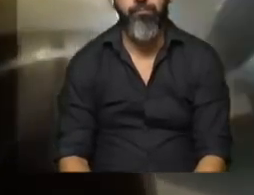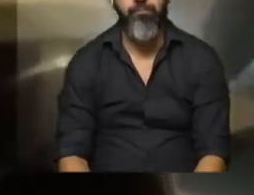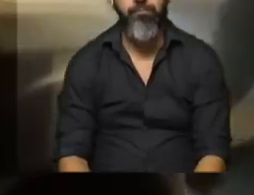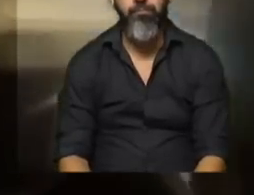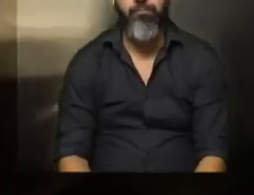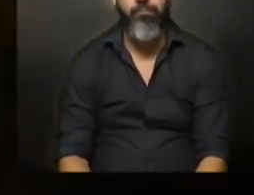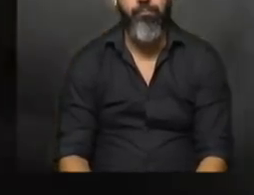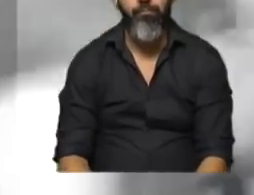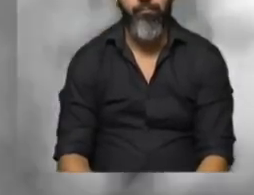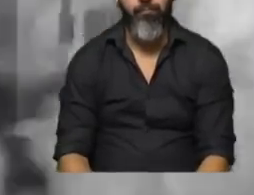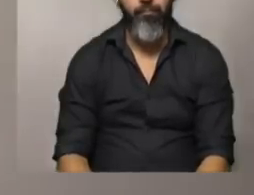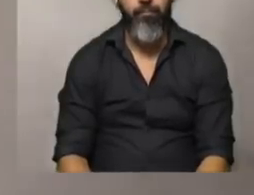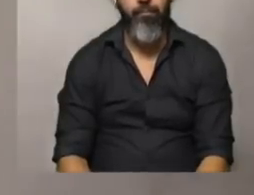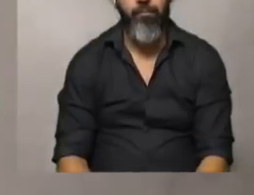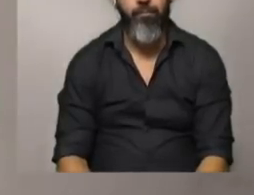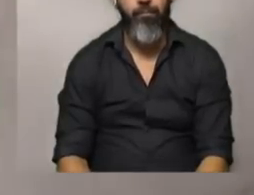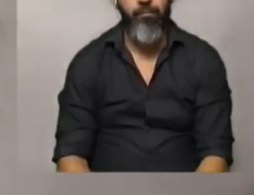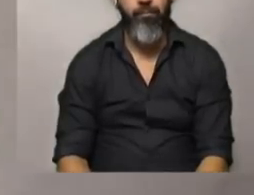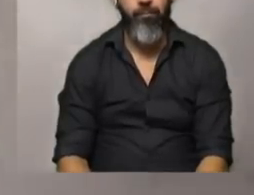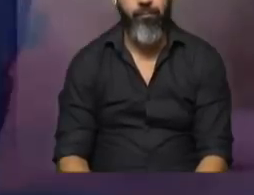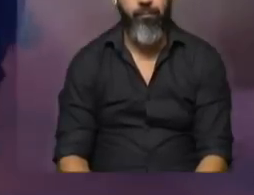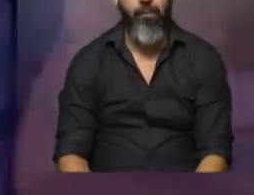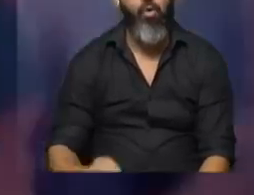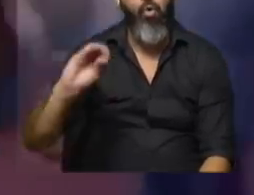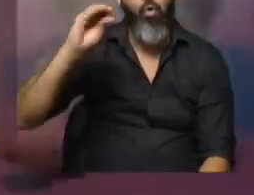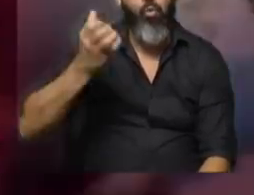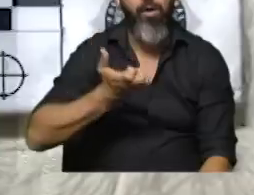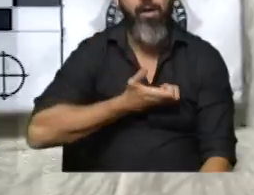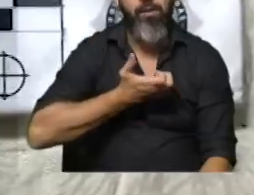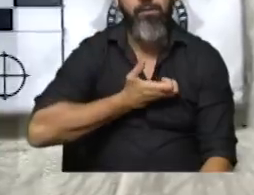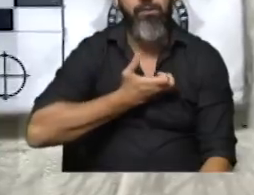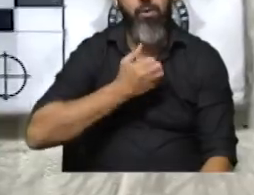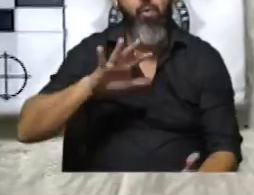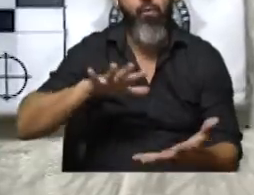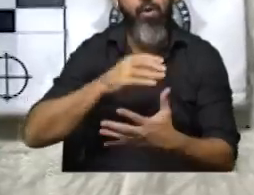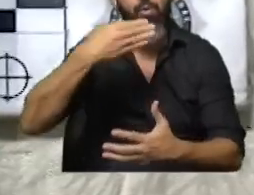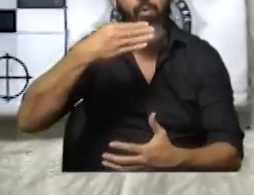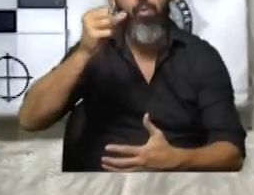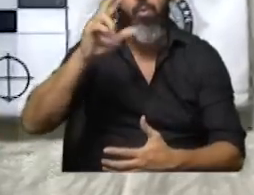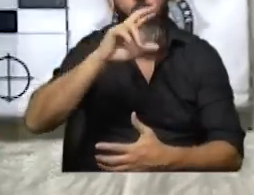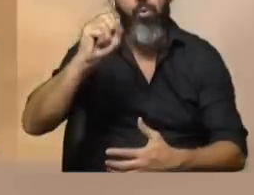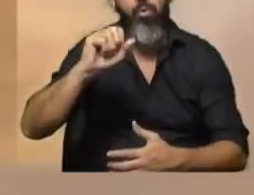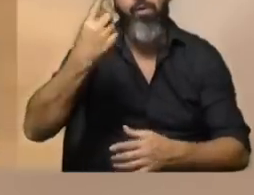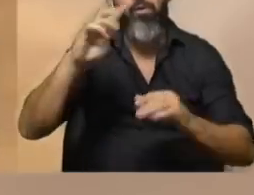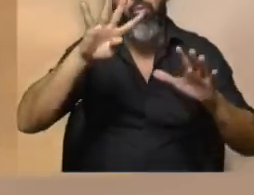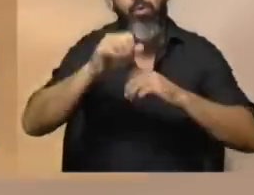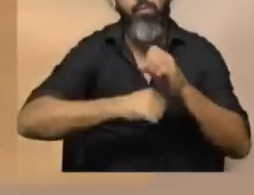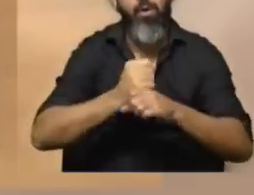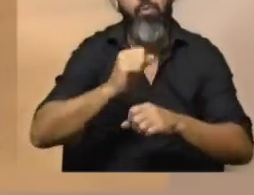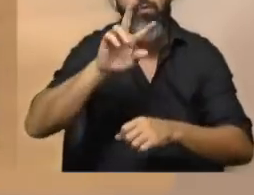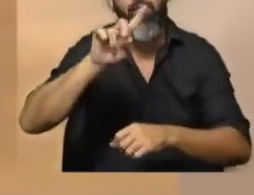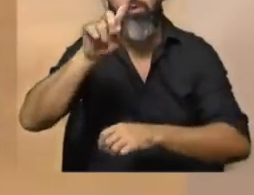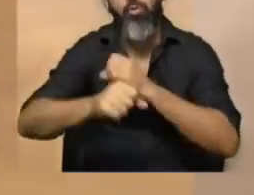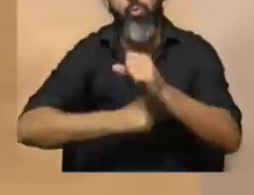informa Montevideo portal en base a fuentes de la investigación los jóvenes asesinados en el barrio borro tenían 19 y 21 años